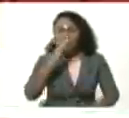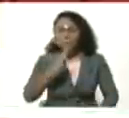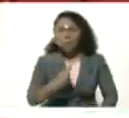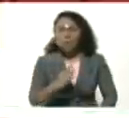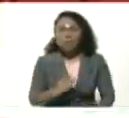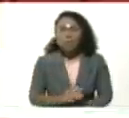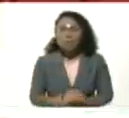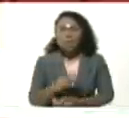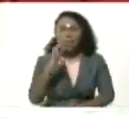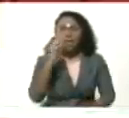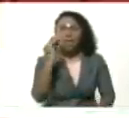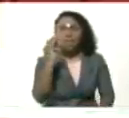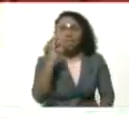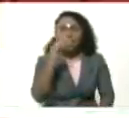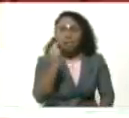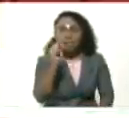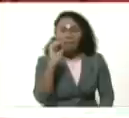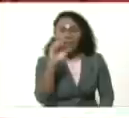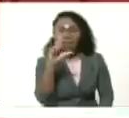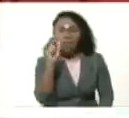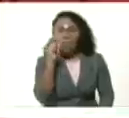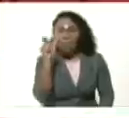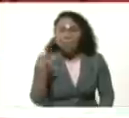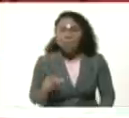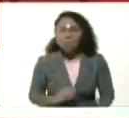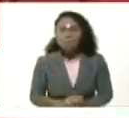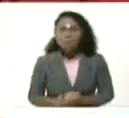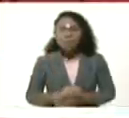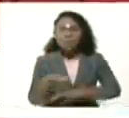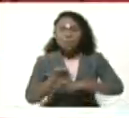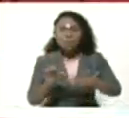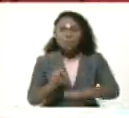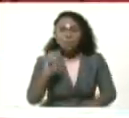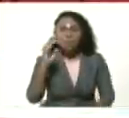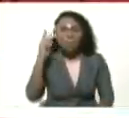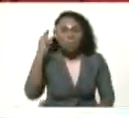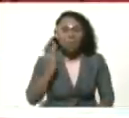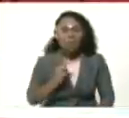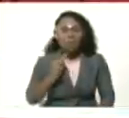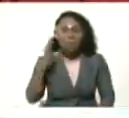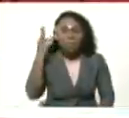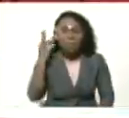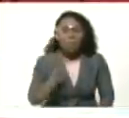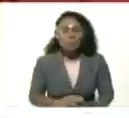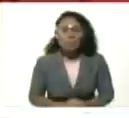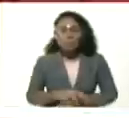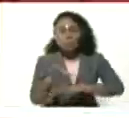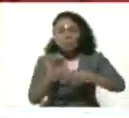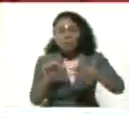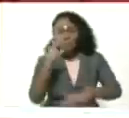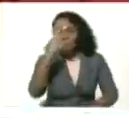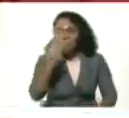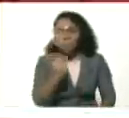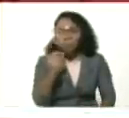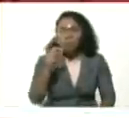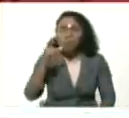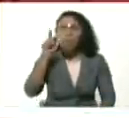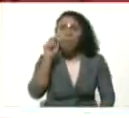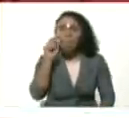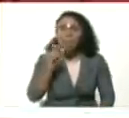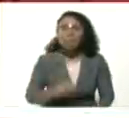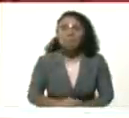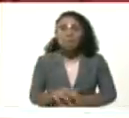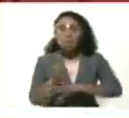Paredes. Municipio Bolívar, Mayra Jaramillo. Municipio Ezequiel Zamora, Ramón Márquez. Municipio